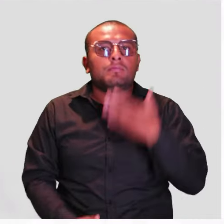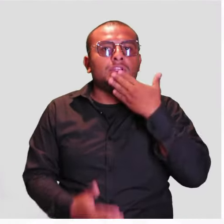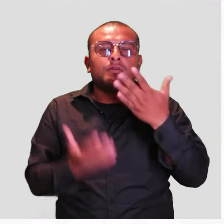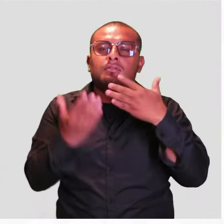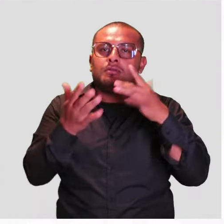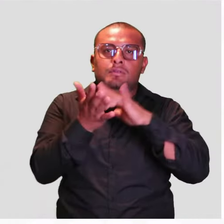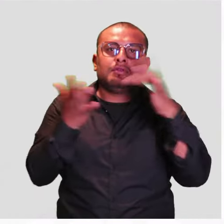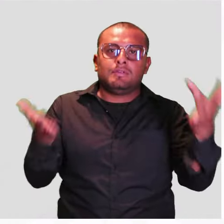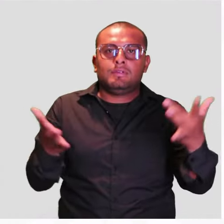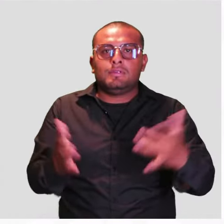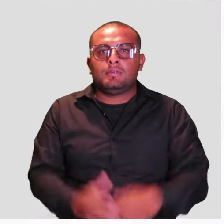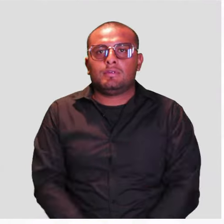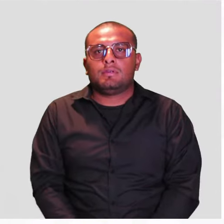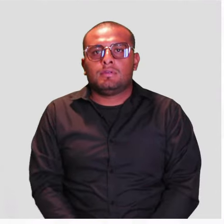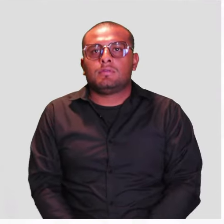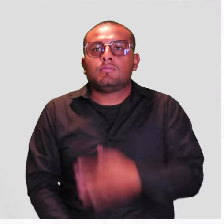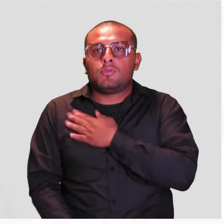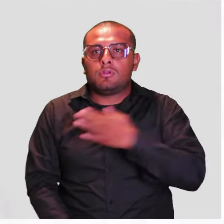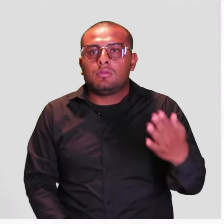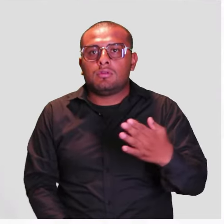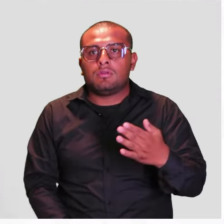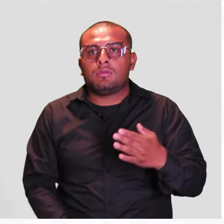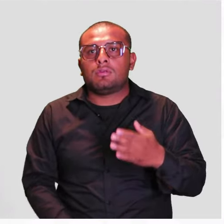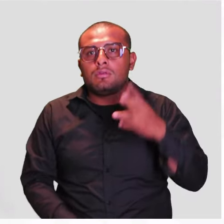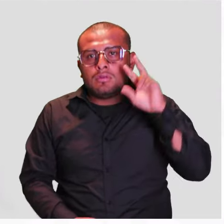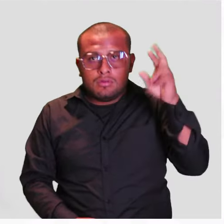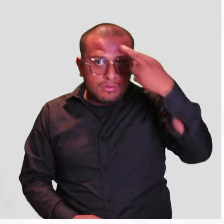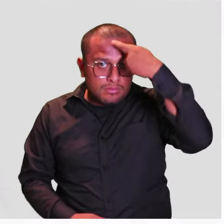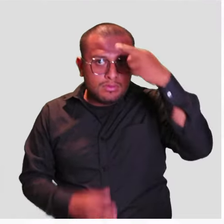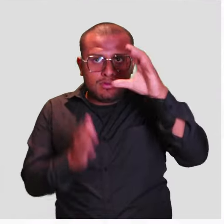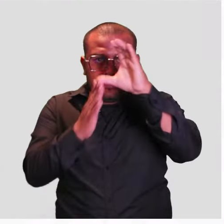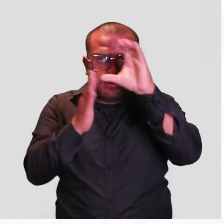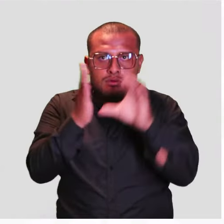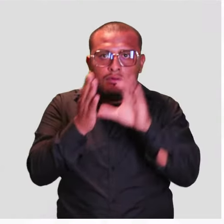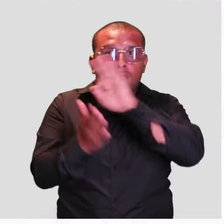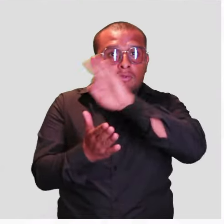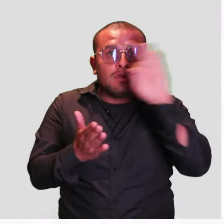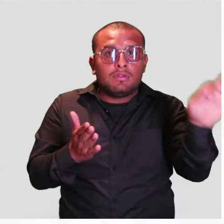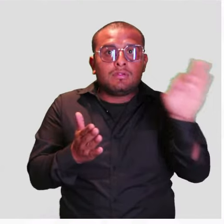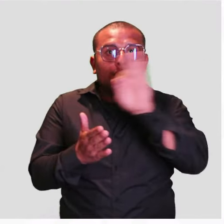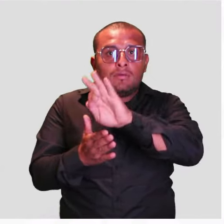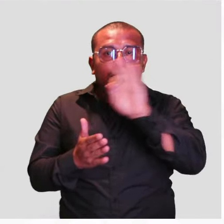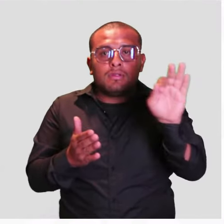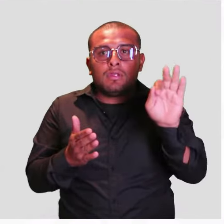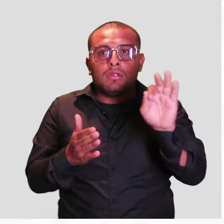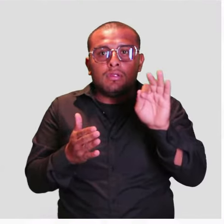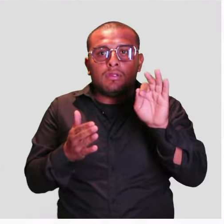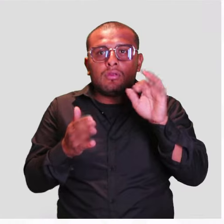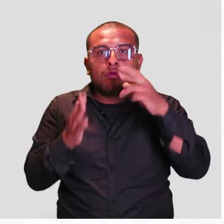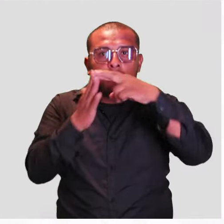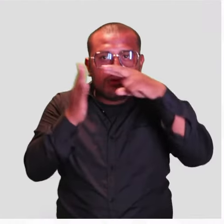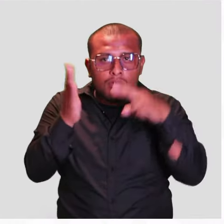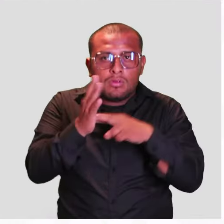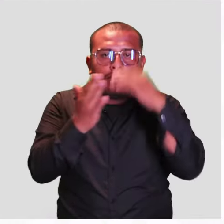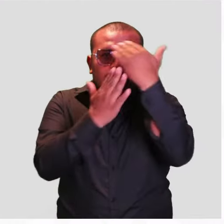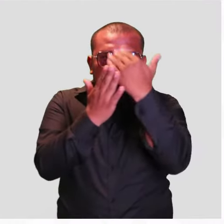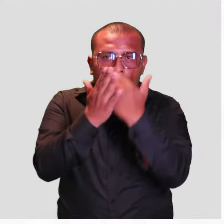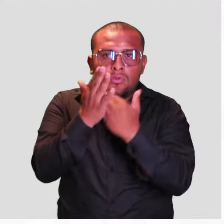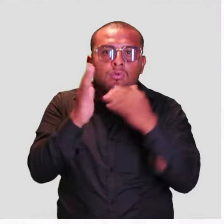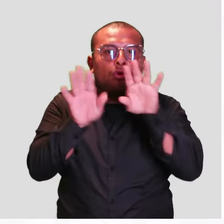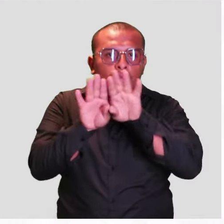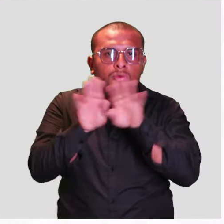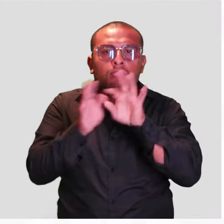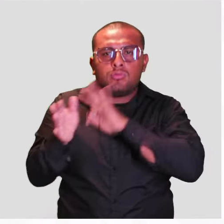Querétaro. Y bueno, también les recordamos que el calendario, las directrices y todo lo relativo con estos ejercicios los puedes encontrar